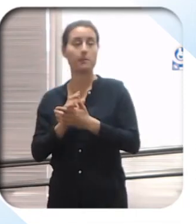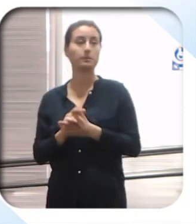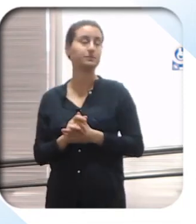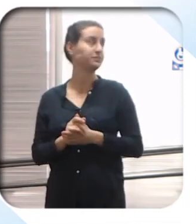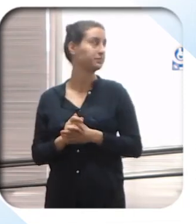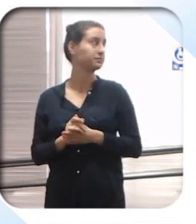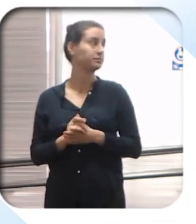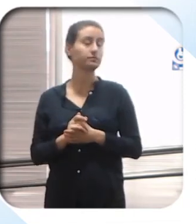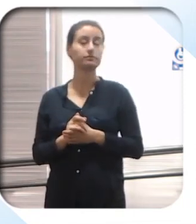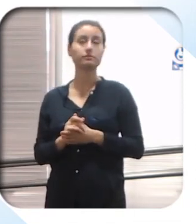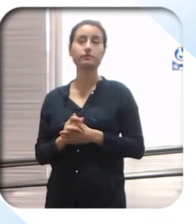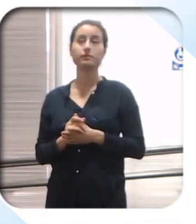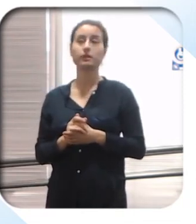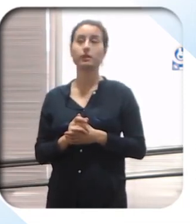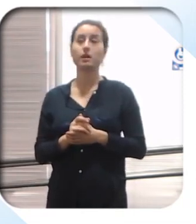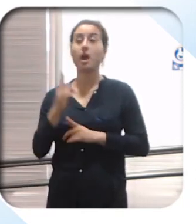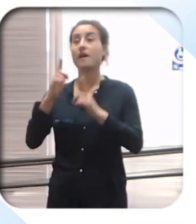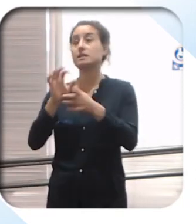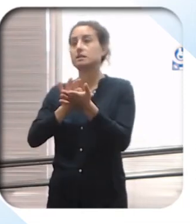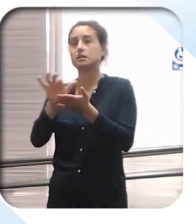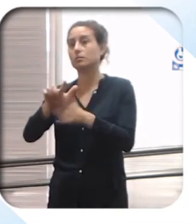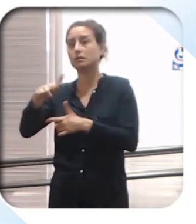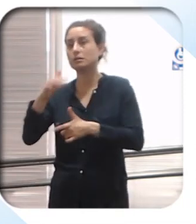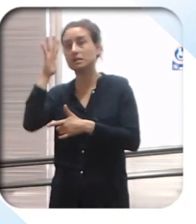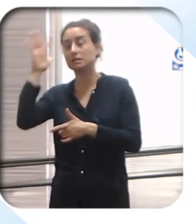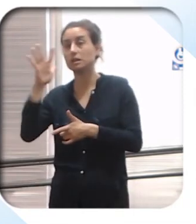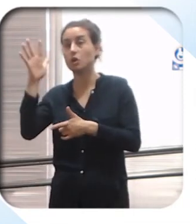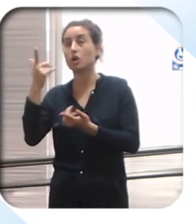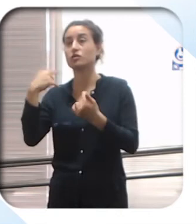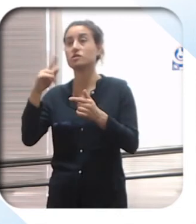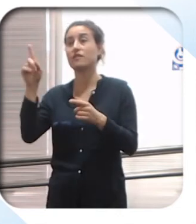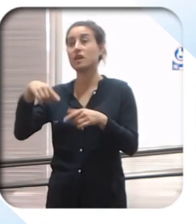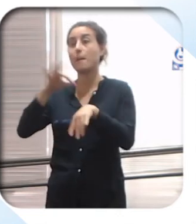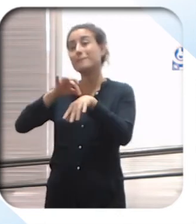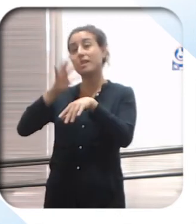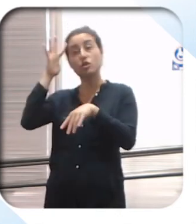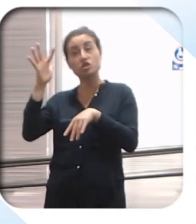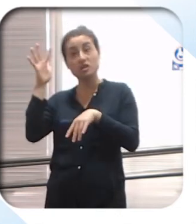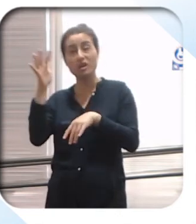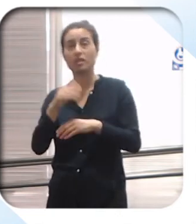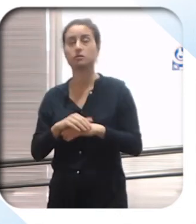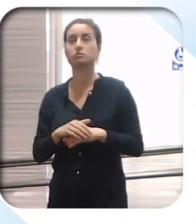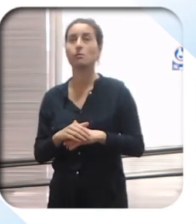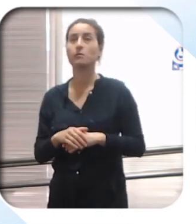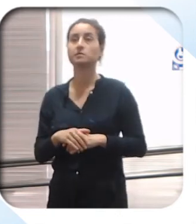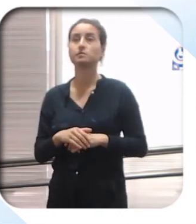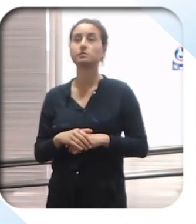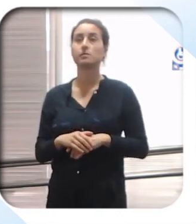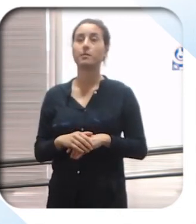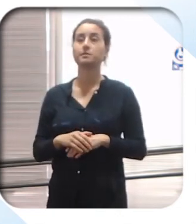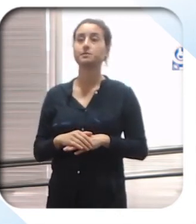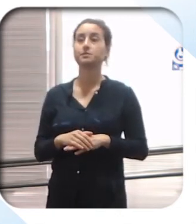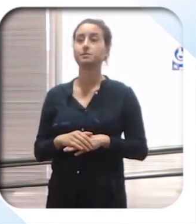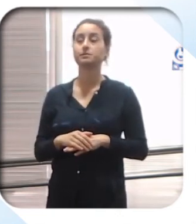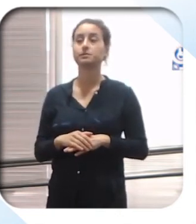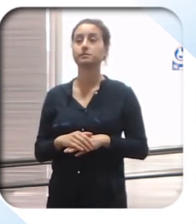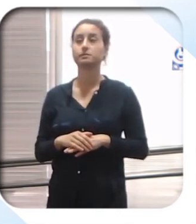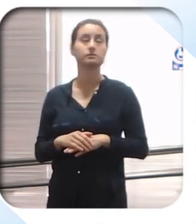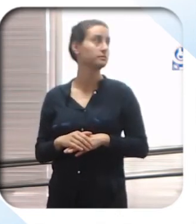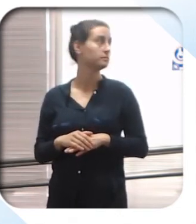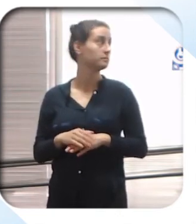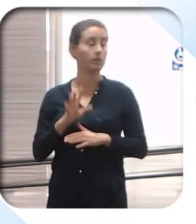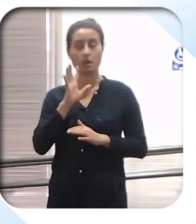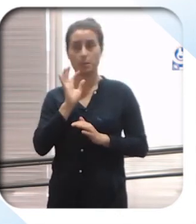sistema a veces carece de psicólogos, y poner primero la figura del psiquiatra, ¿cómo se plantea,